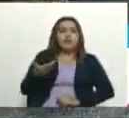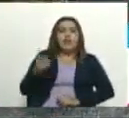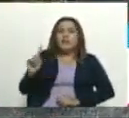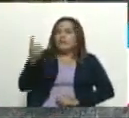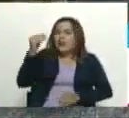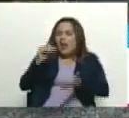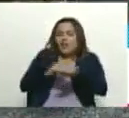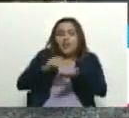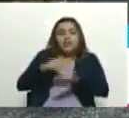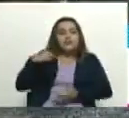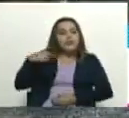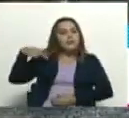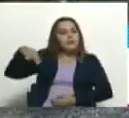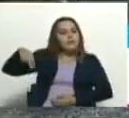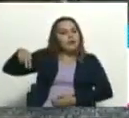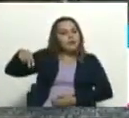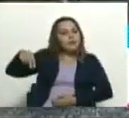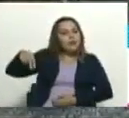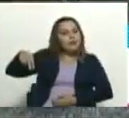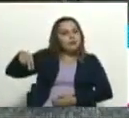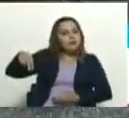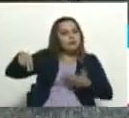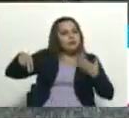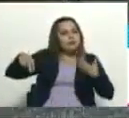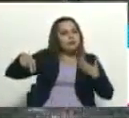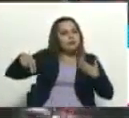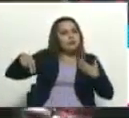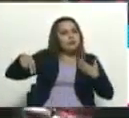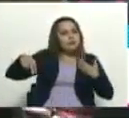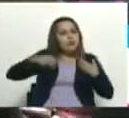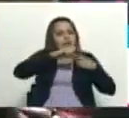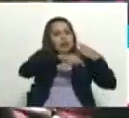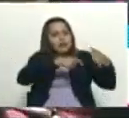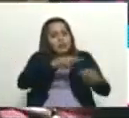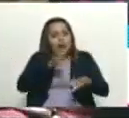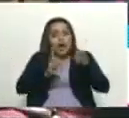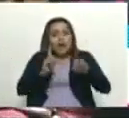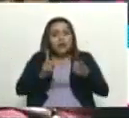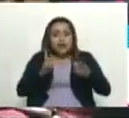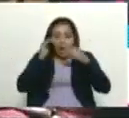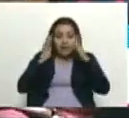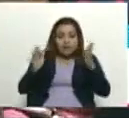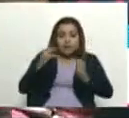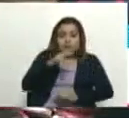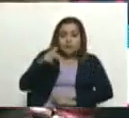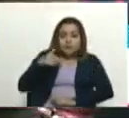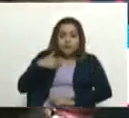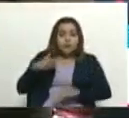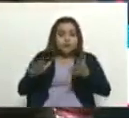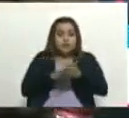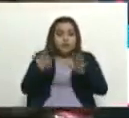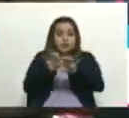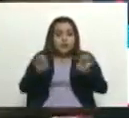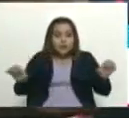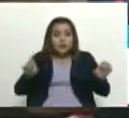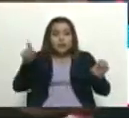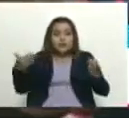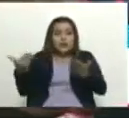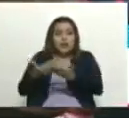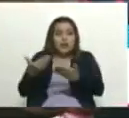vez que voy a caminar. Y luego, algo que nos debe llamar la atención en la parte educativa y en los